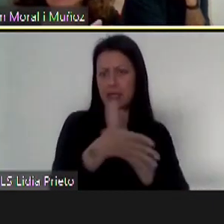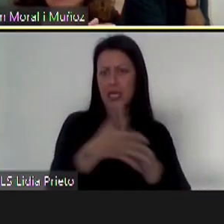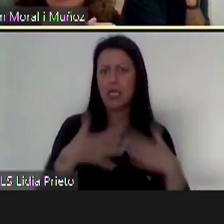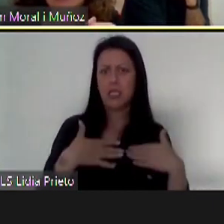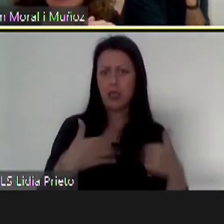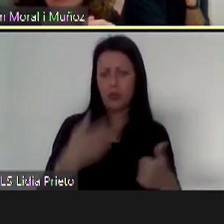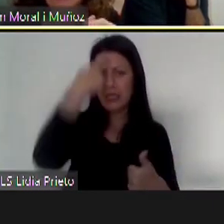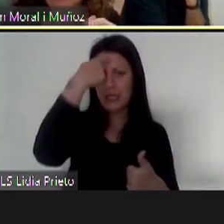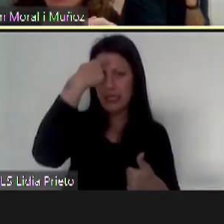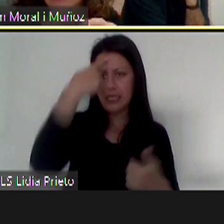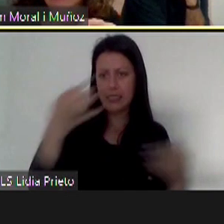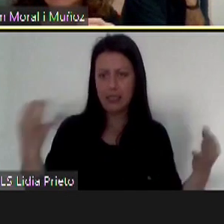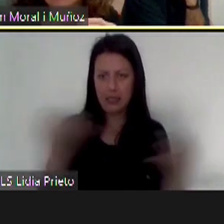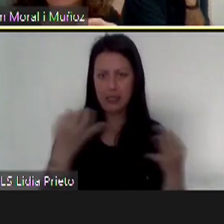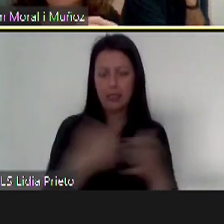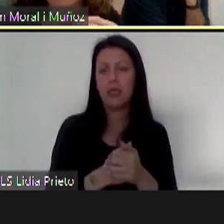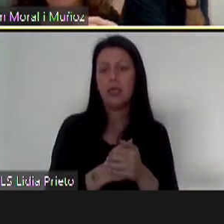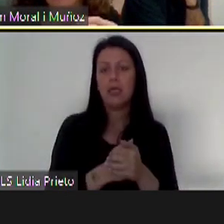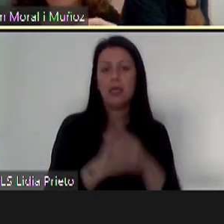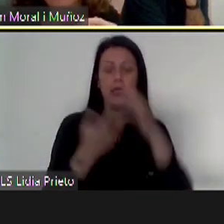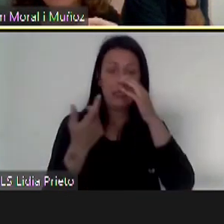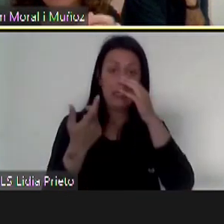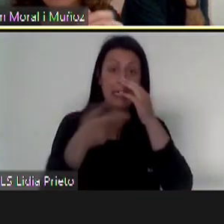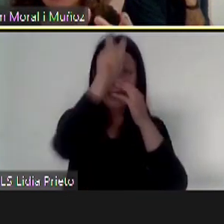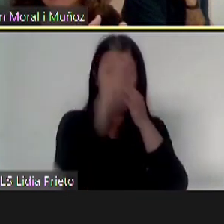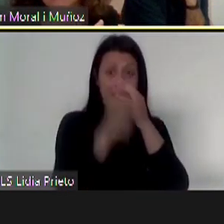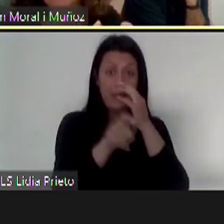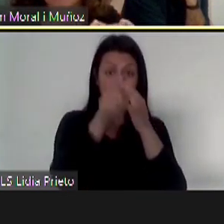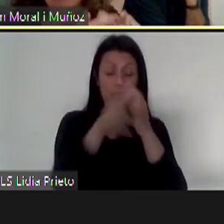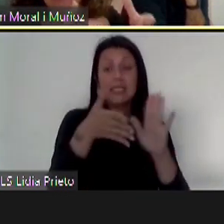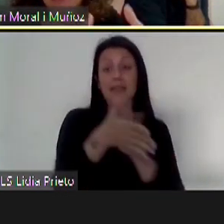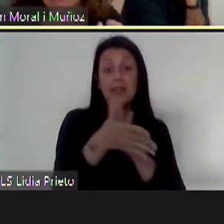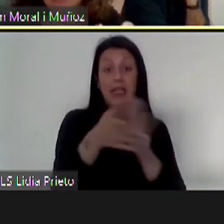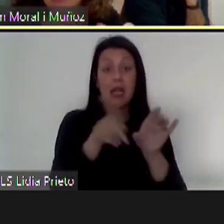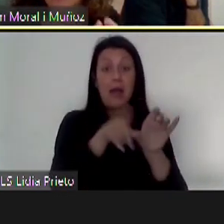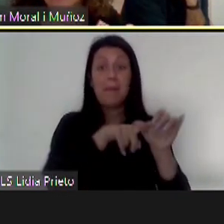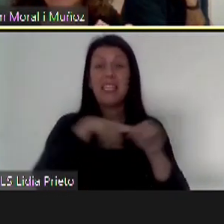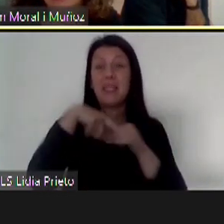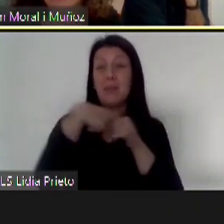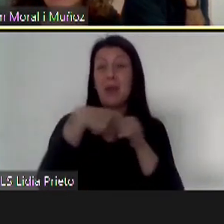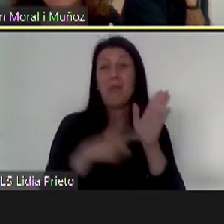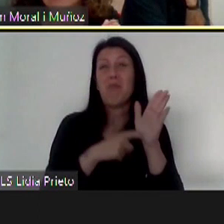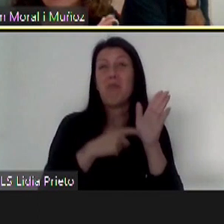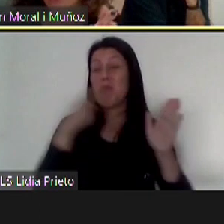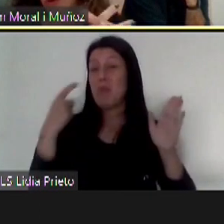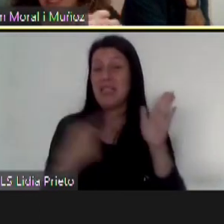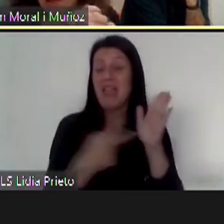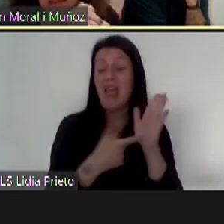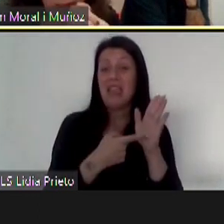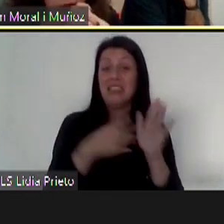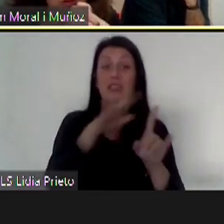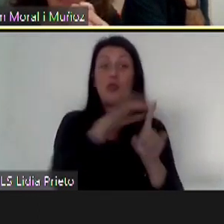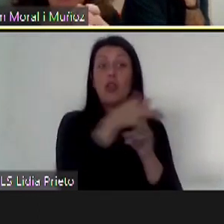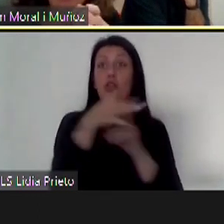tiene una serie de circunstancias donde la persona no puede participar plenamente en ciertos momentos de su vida en su